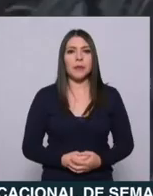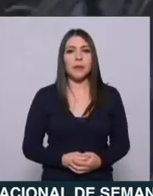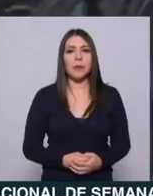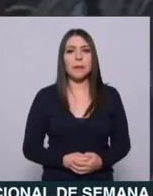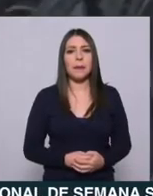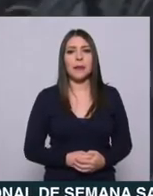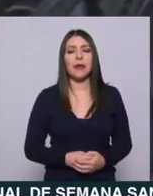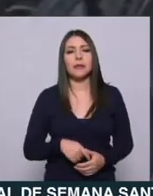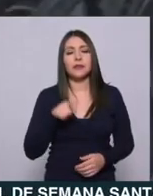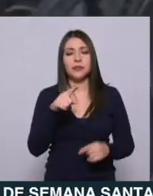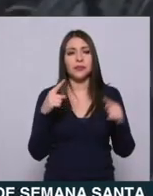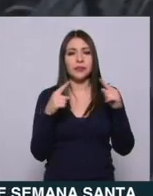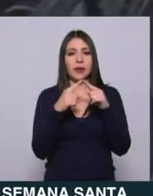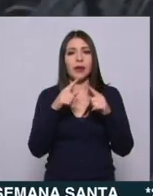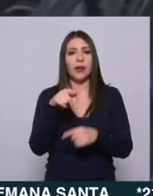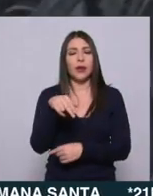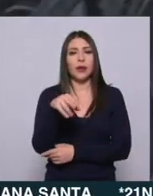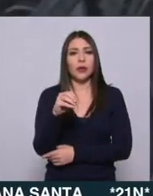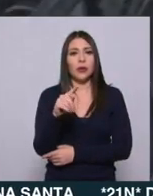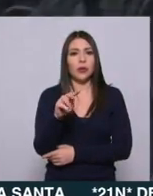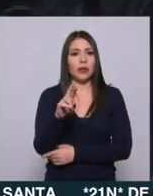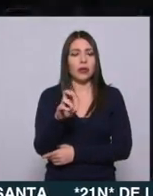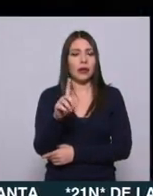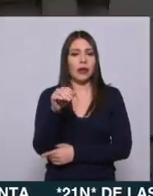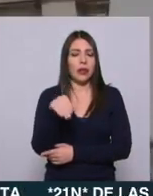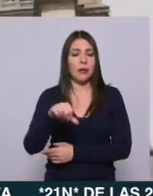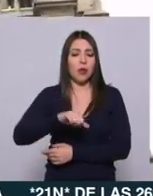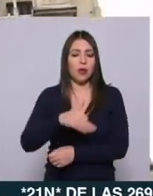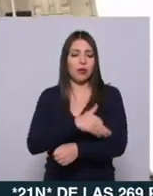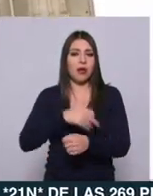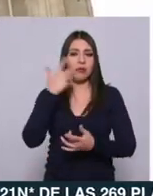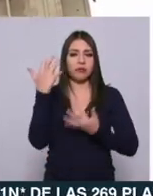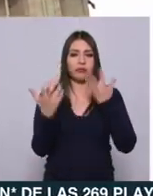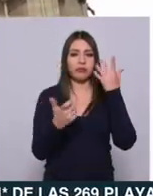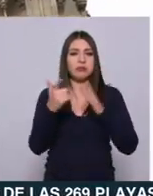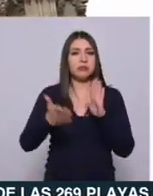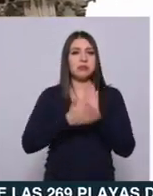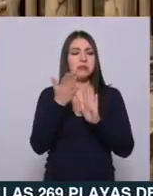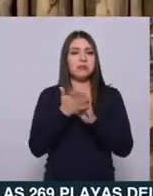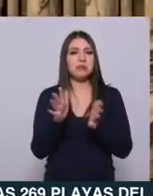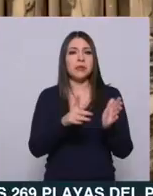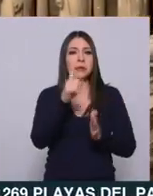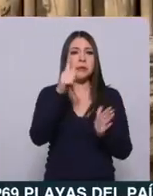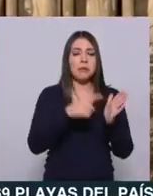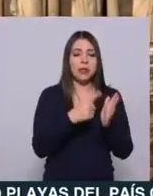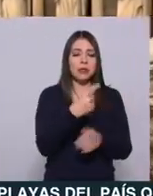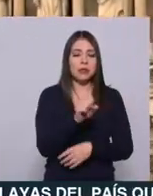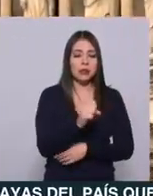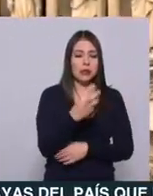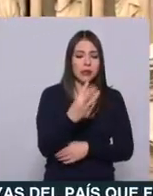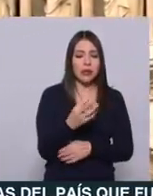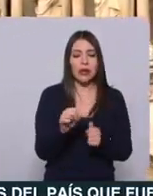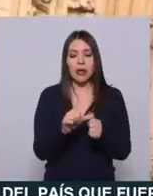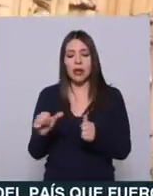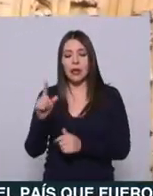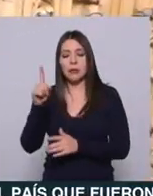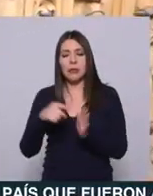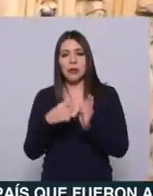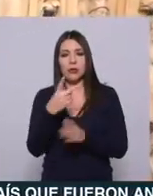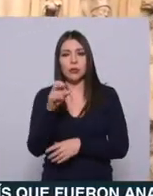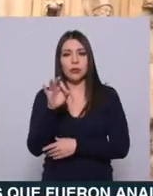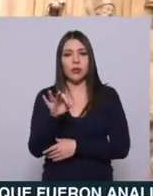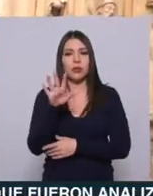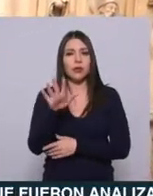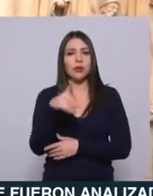La Catedral de Notre Dame, que fue arrasada por un incendio esta tarde, fue construida entre 1163 y 1245 con